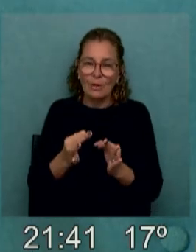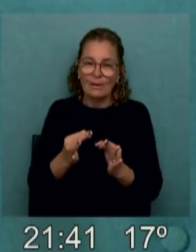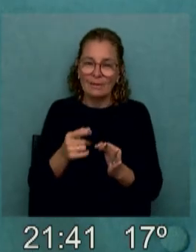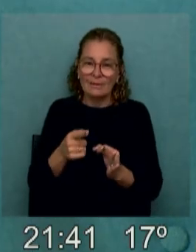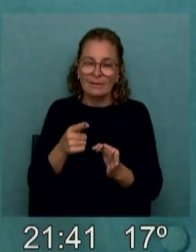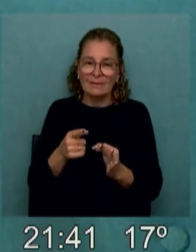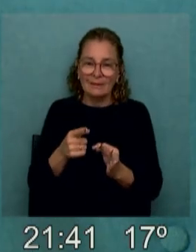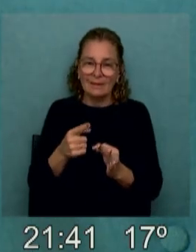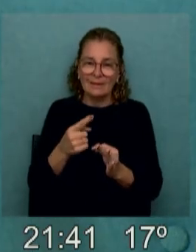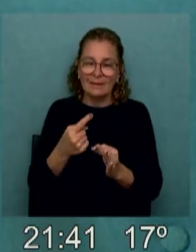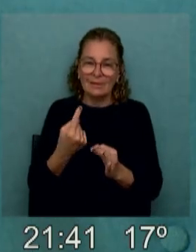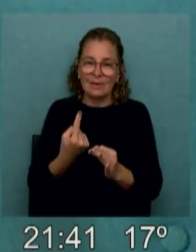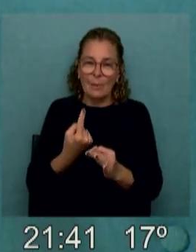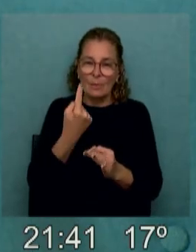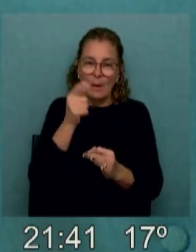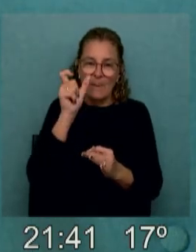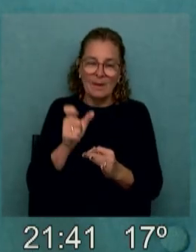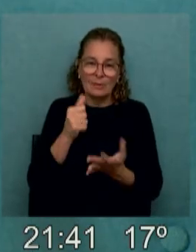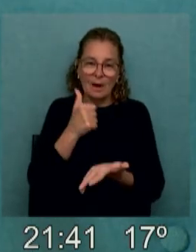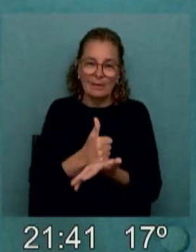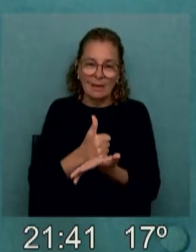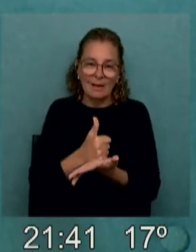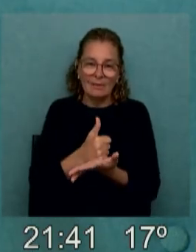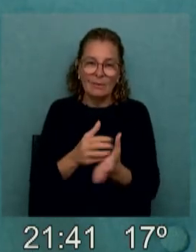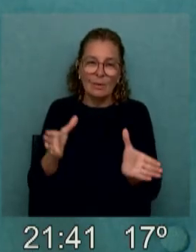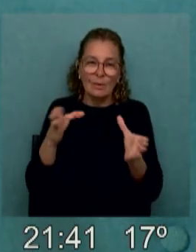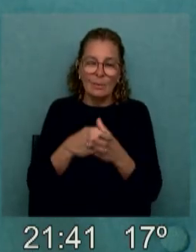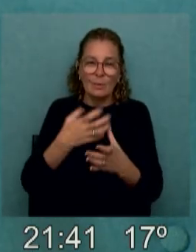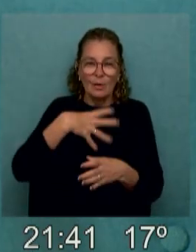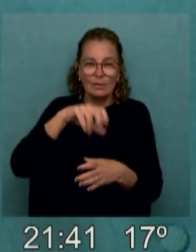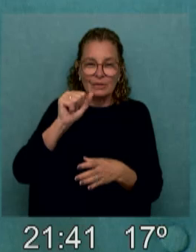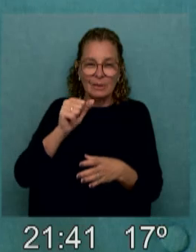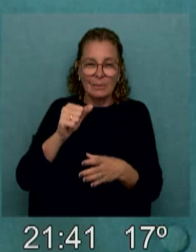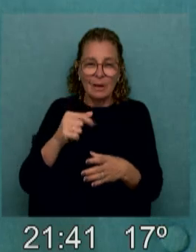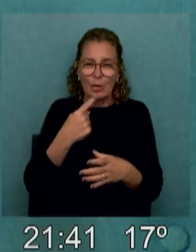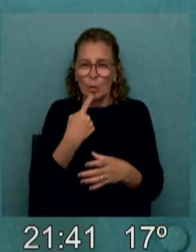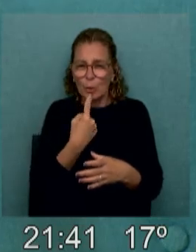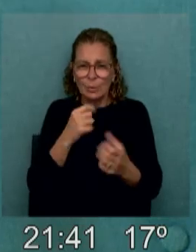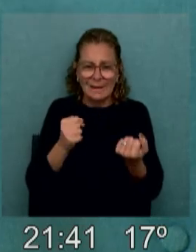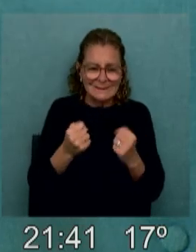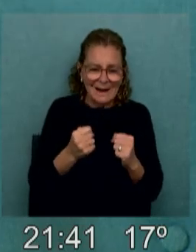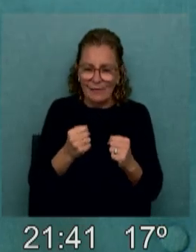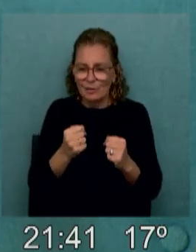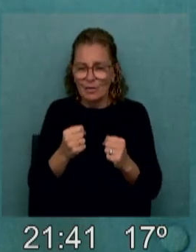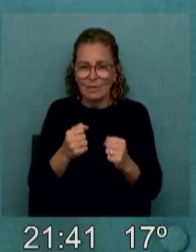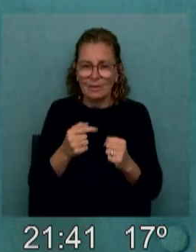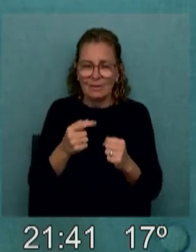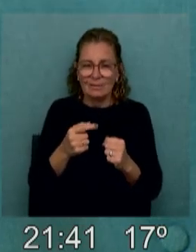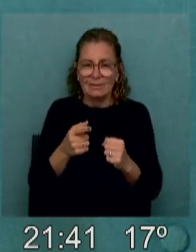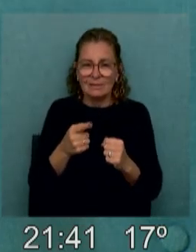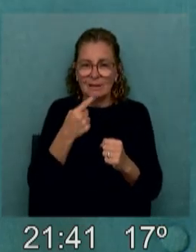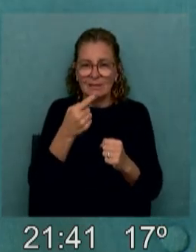es el reto de un productor. Estar cuando la banda lleva toda esa inseguridad, esos nervios que suceden en las